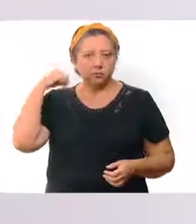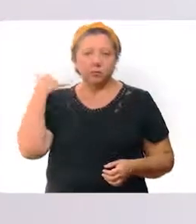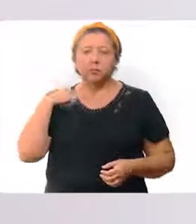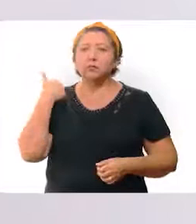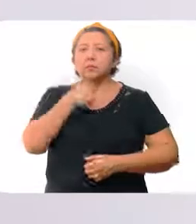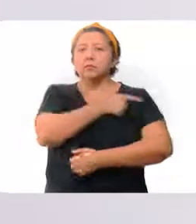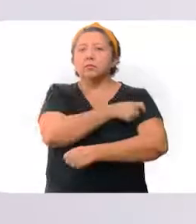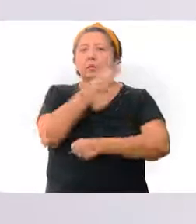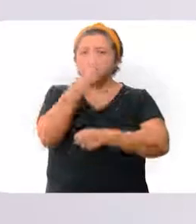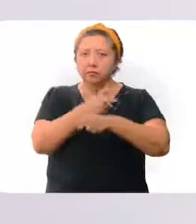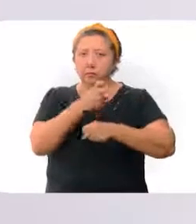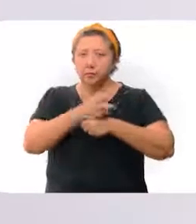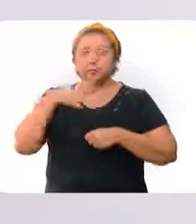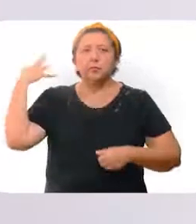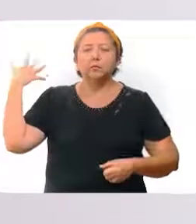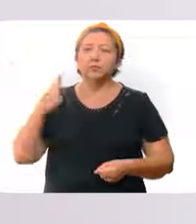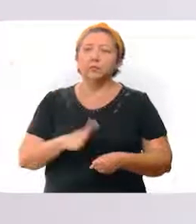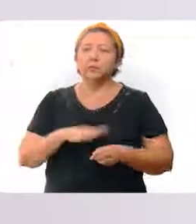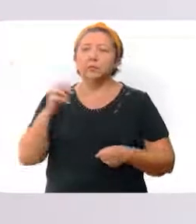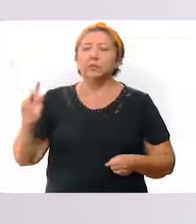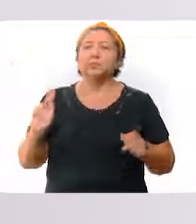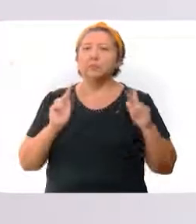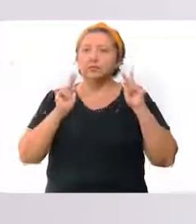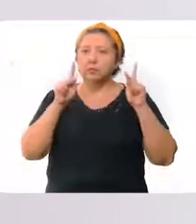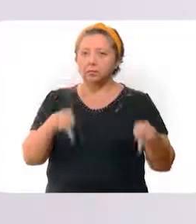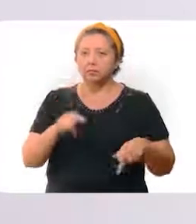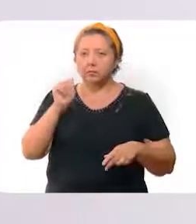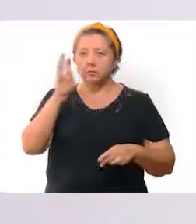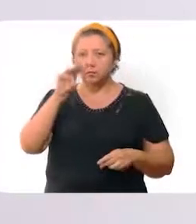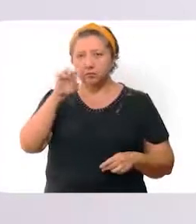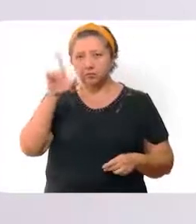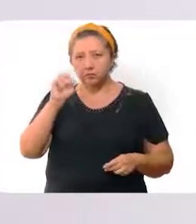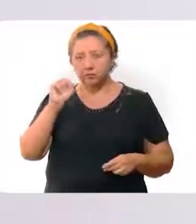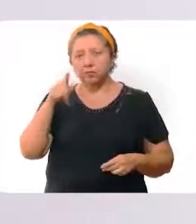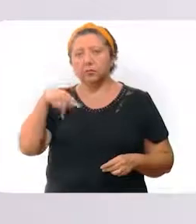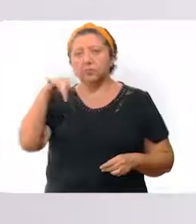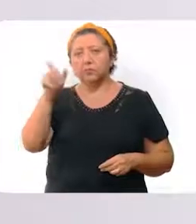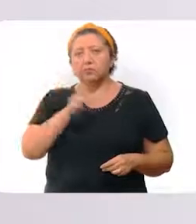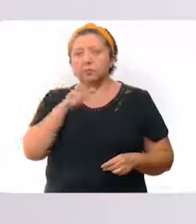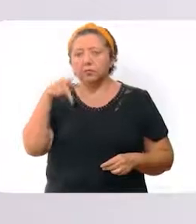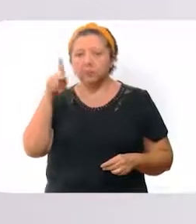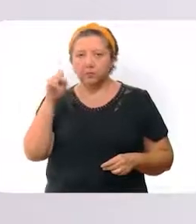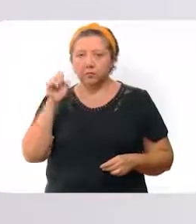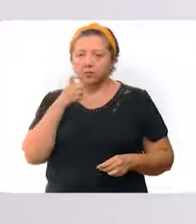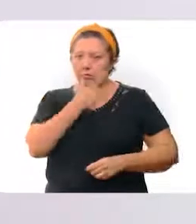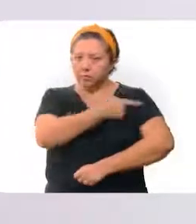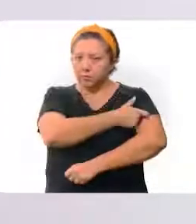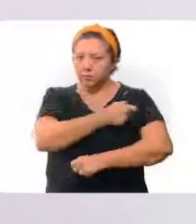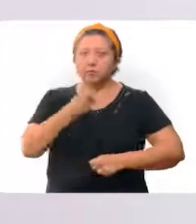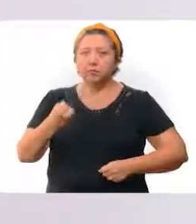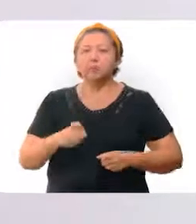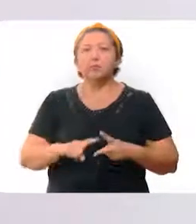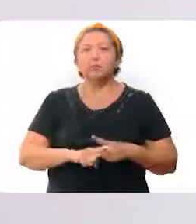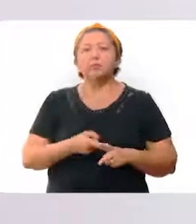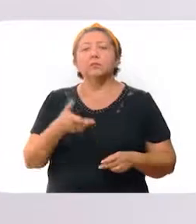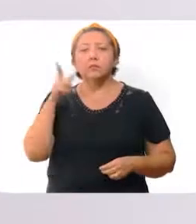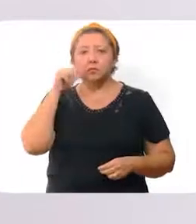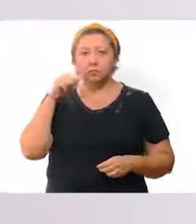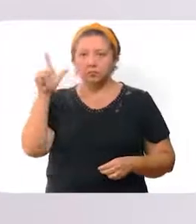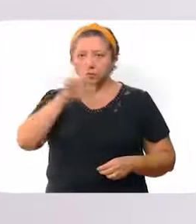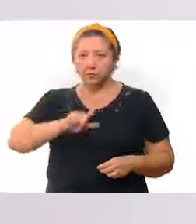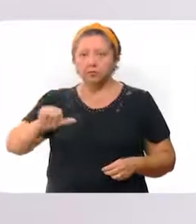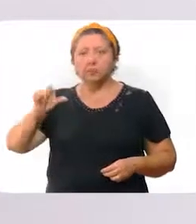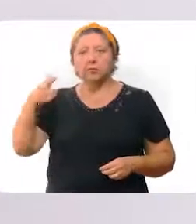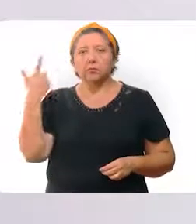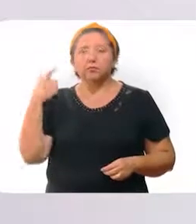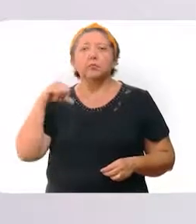para aplicarle la segunda dosis a adultos mayores de Progreso, Temozón y Tixcocop. La aplicación de estas vacunas comenzará mañana lunes